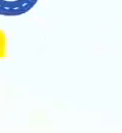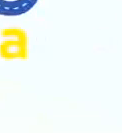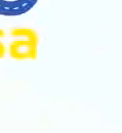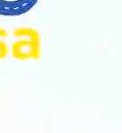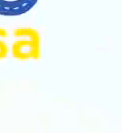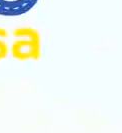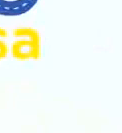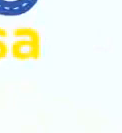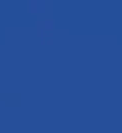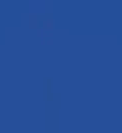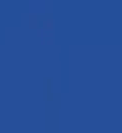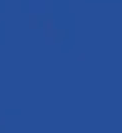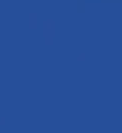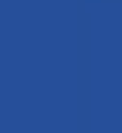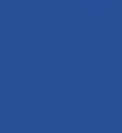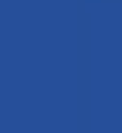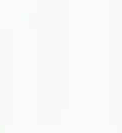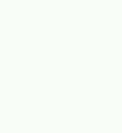Aprendo en casa.